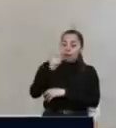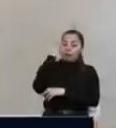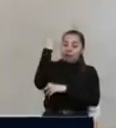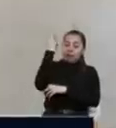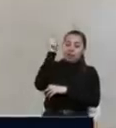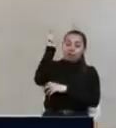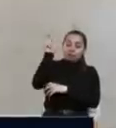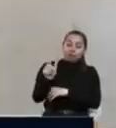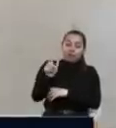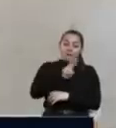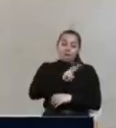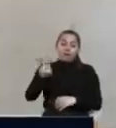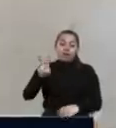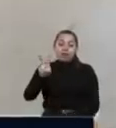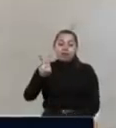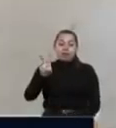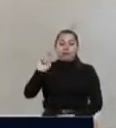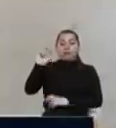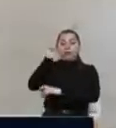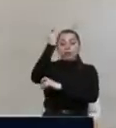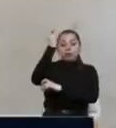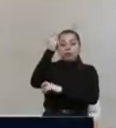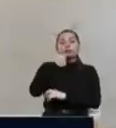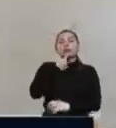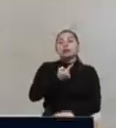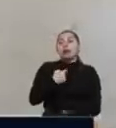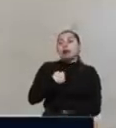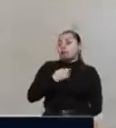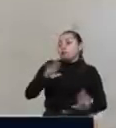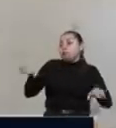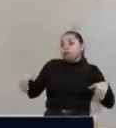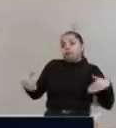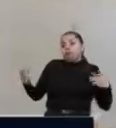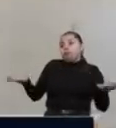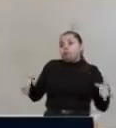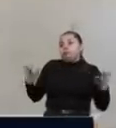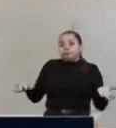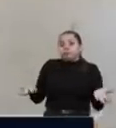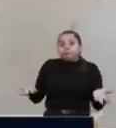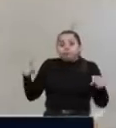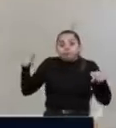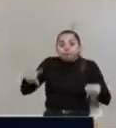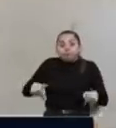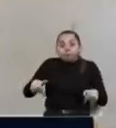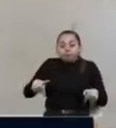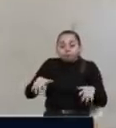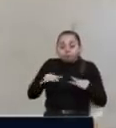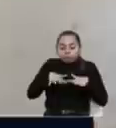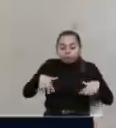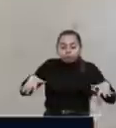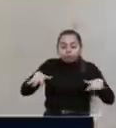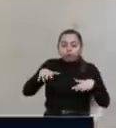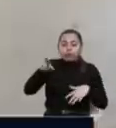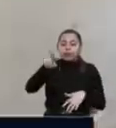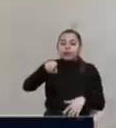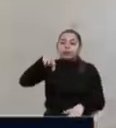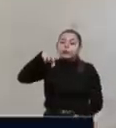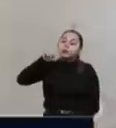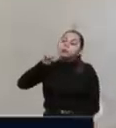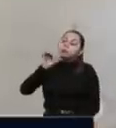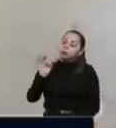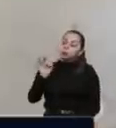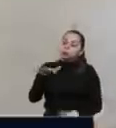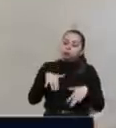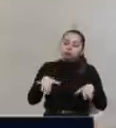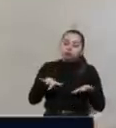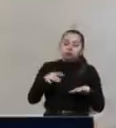la vicefiscal general, que es que si no está en el SPOA, no se